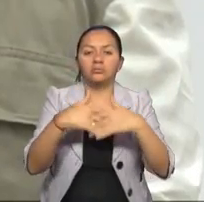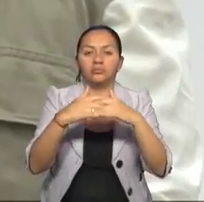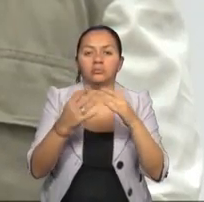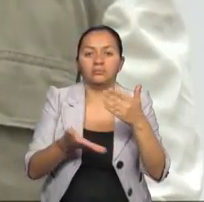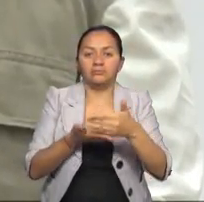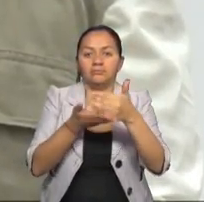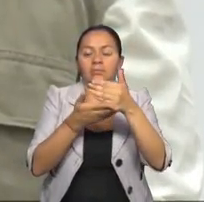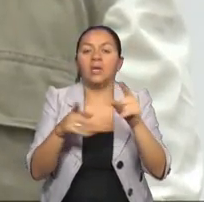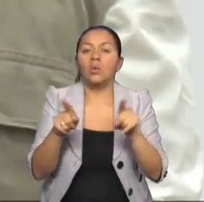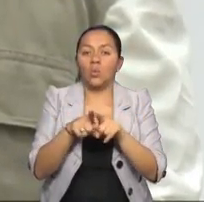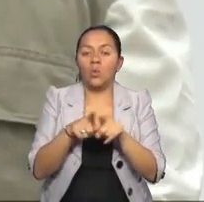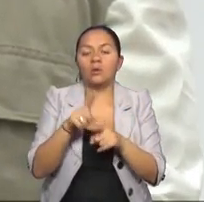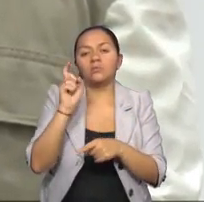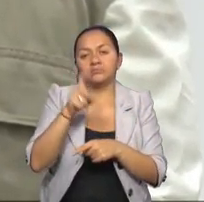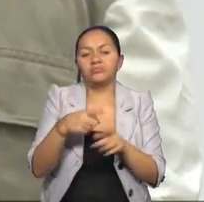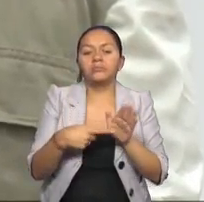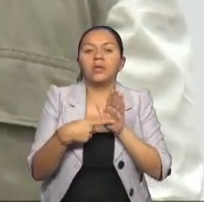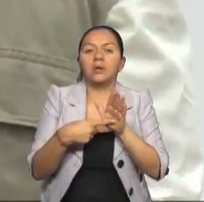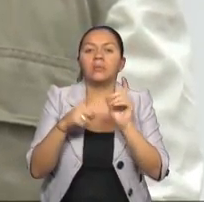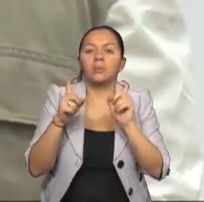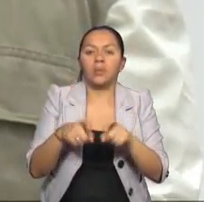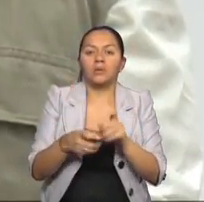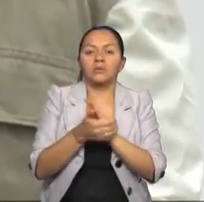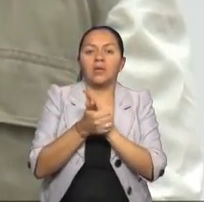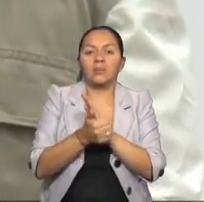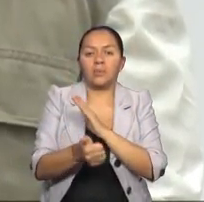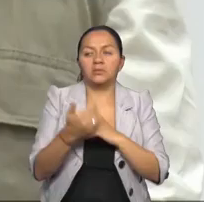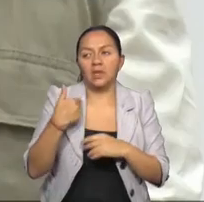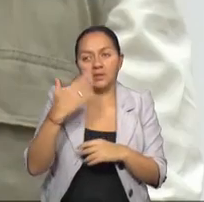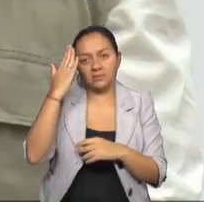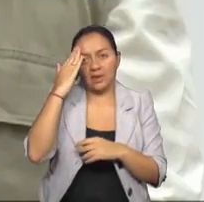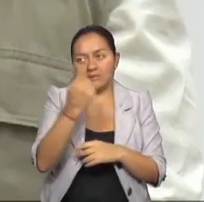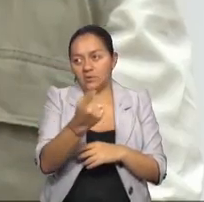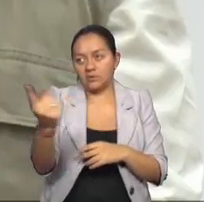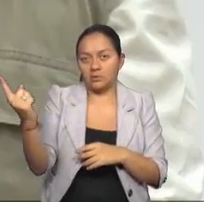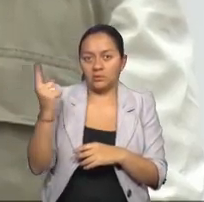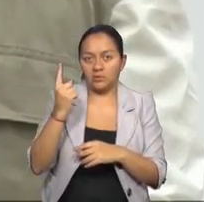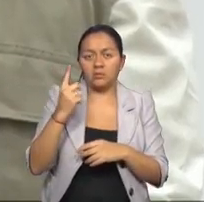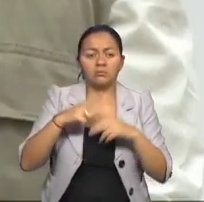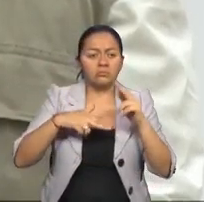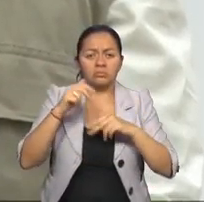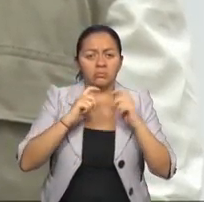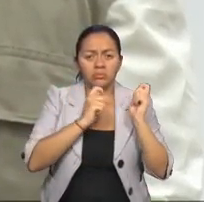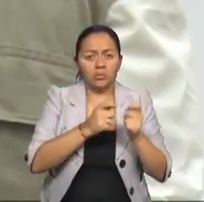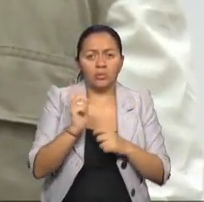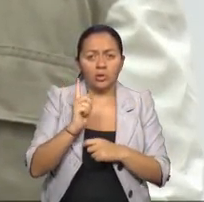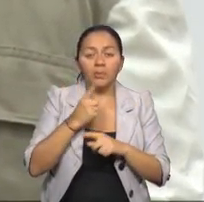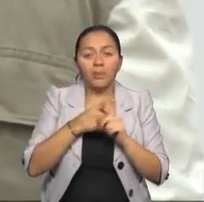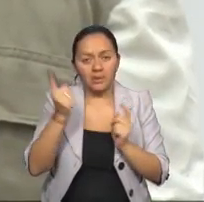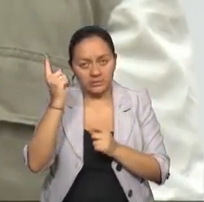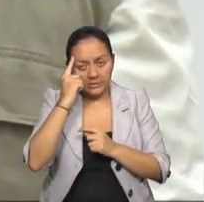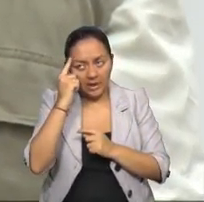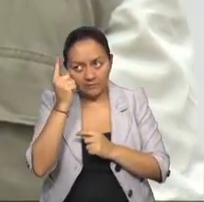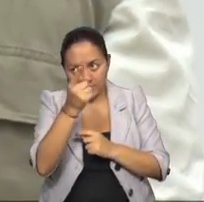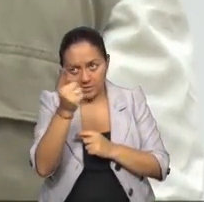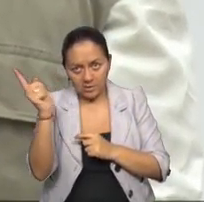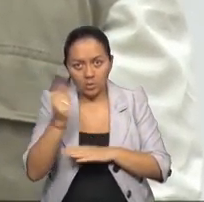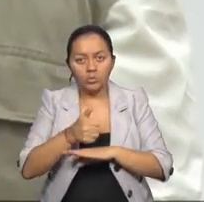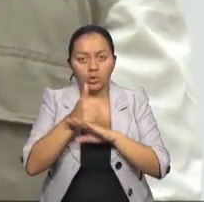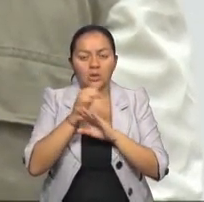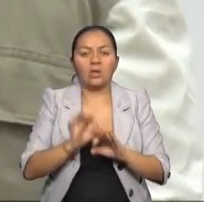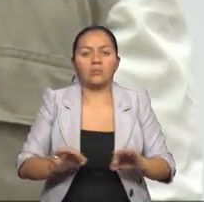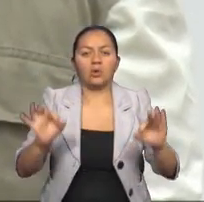fin digamos que a eso nos referimos con capacidad instalada no necesariamente con infraestructura pero sí con conocimientos